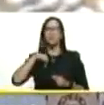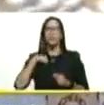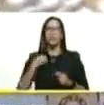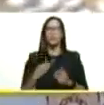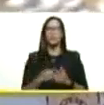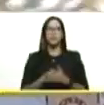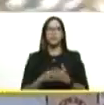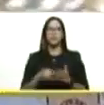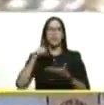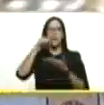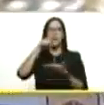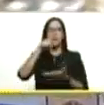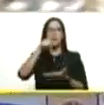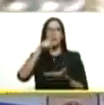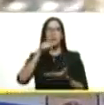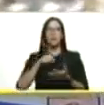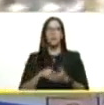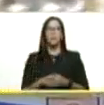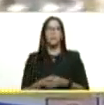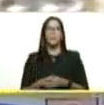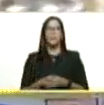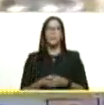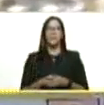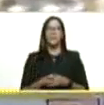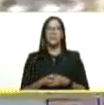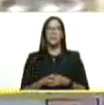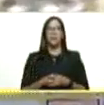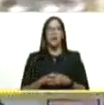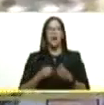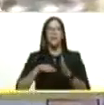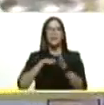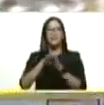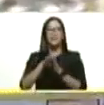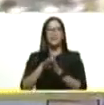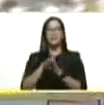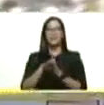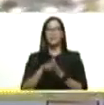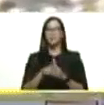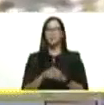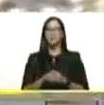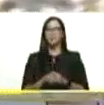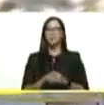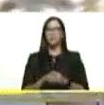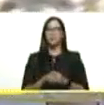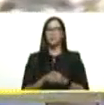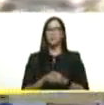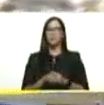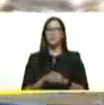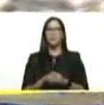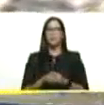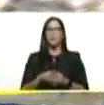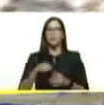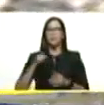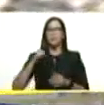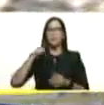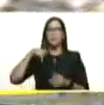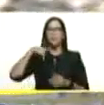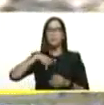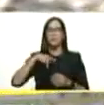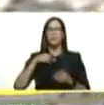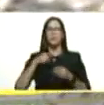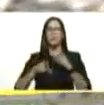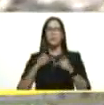mucha iniciativa, sobre todo en nuestro pueblo, avanzar con la P mayúscula de producción. Y es importante, mi comandante